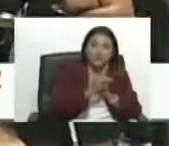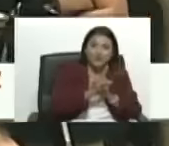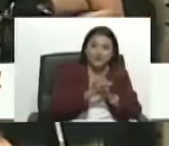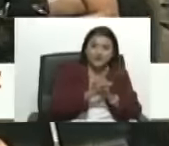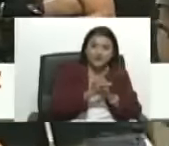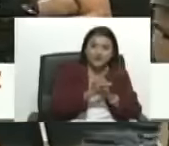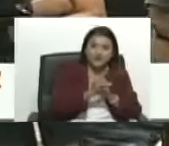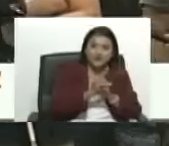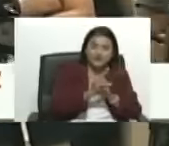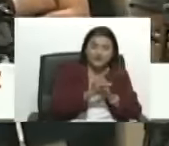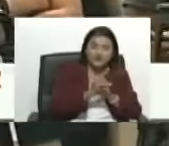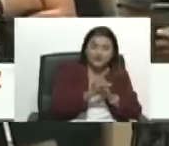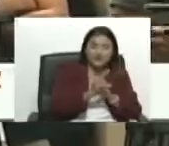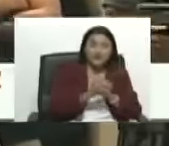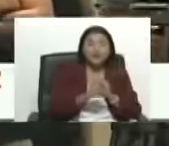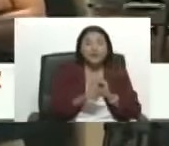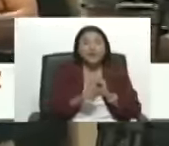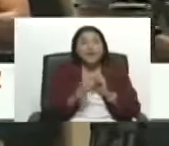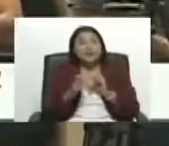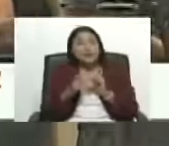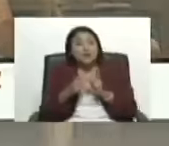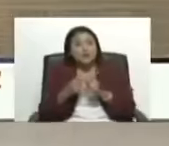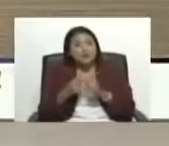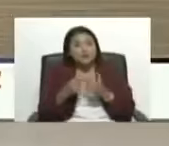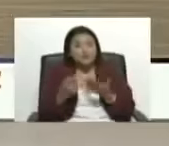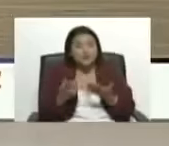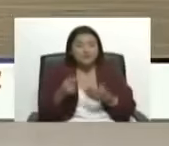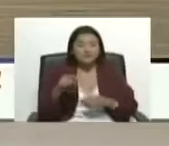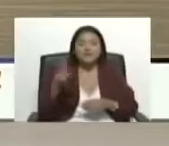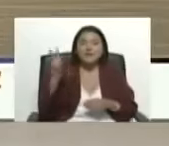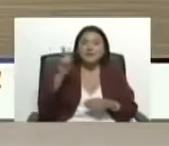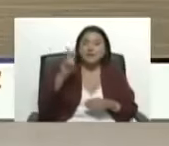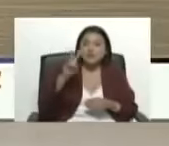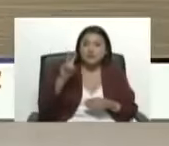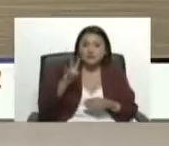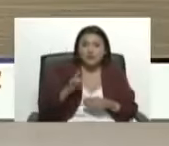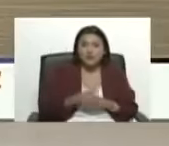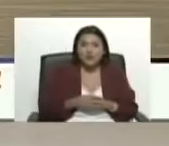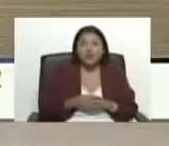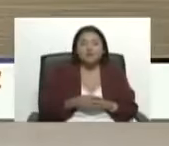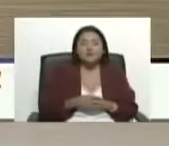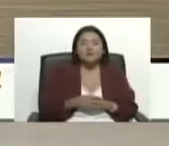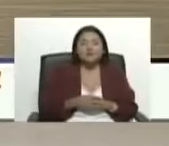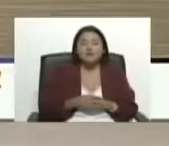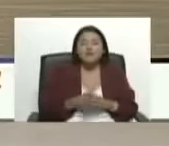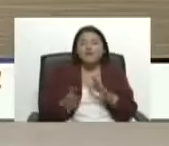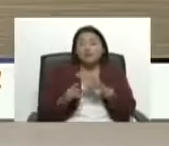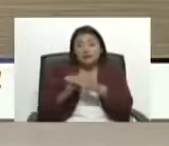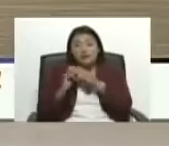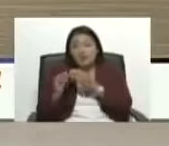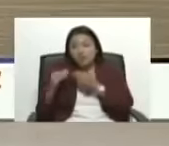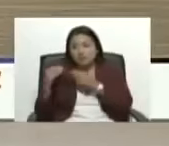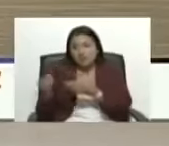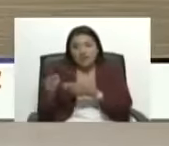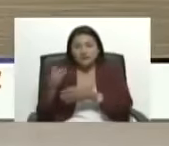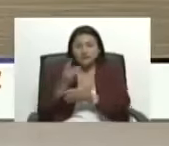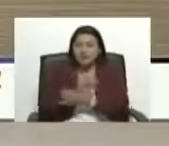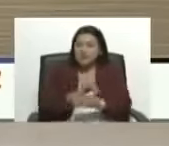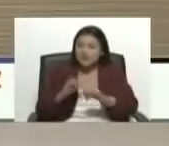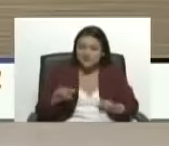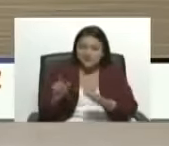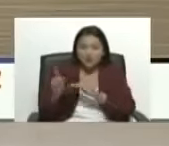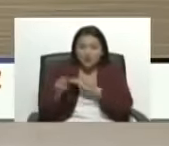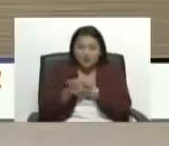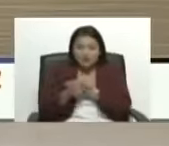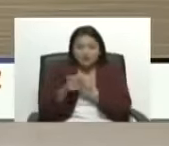Cuando Venezuela, luego que el Reino Unido da la independencia a Guyana, la reconoce